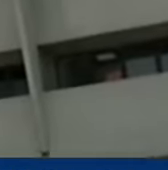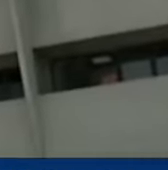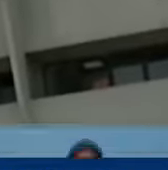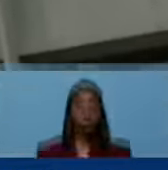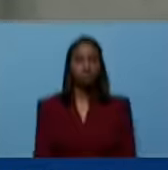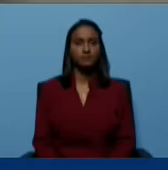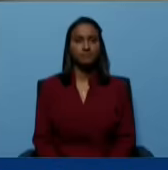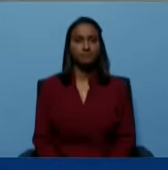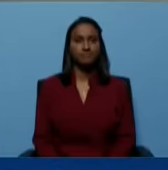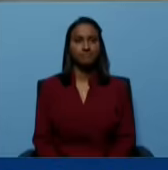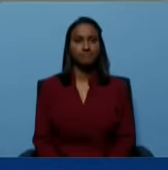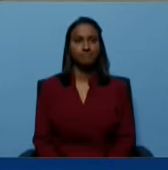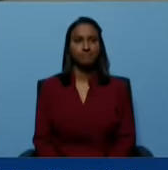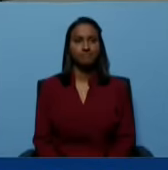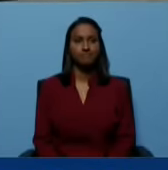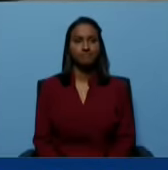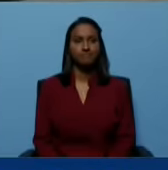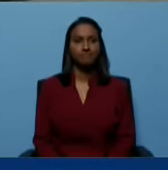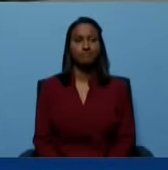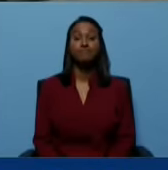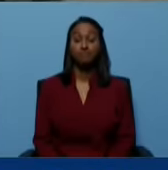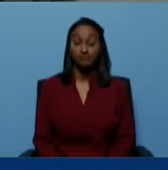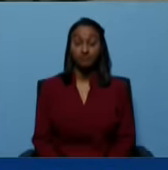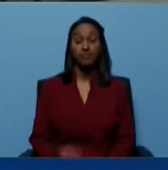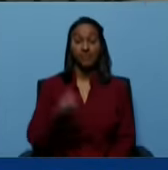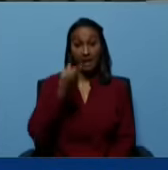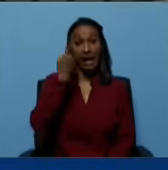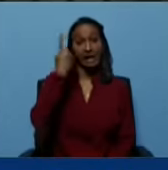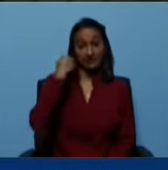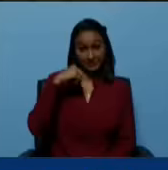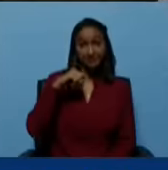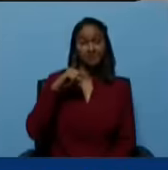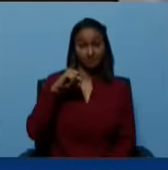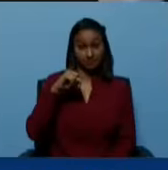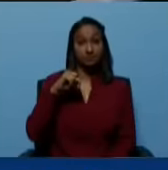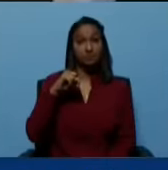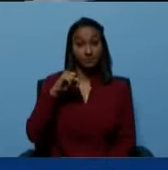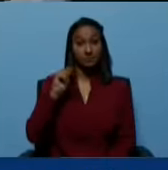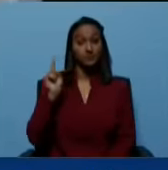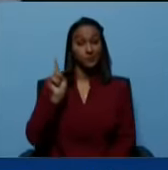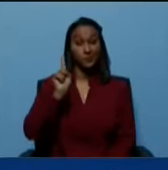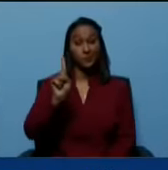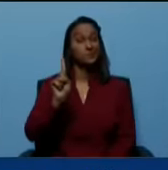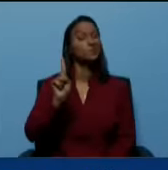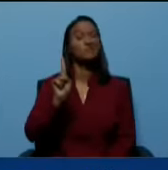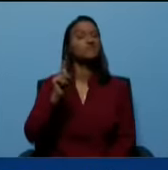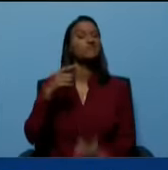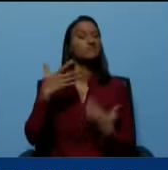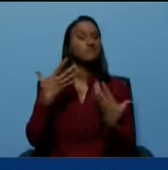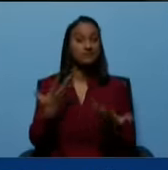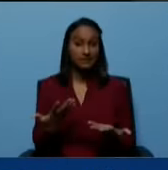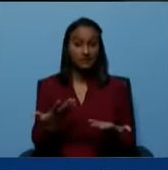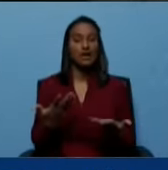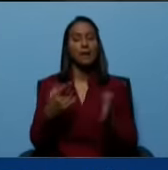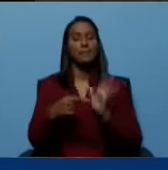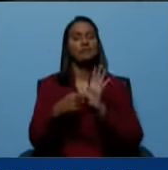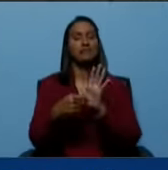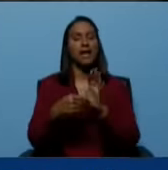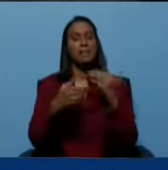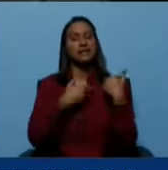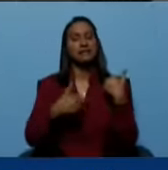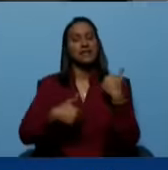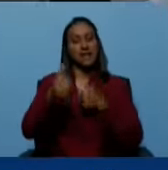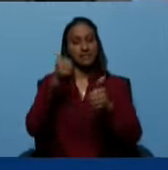de la República, doctora Delcy Rodríguez. Incluso la veíamos ayer comparecer ante el cuerpo diplomático acreditado en nuestro país, donde presentaba todas estas pruebas